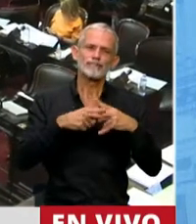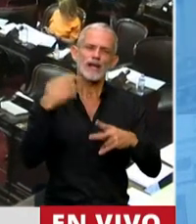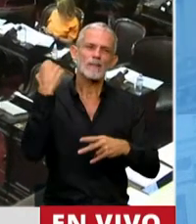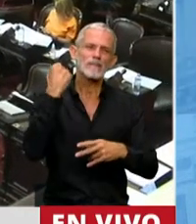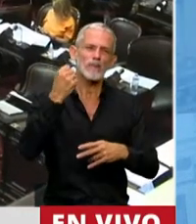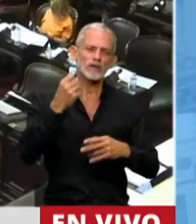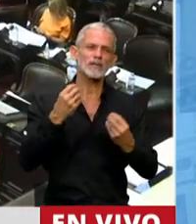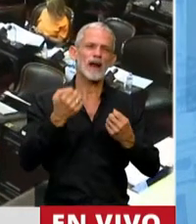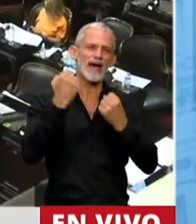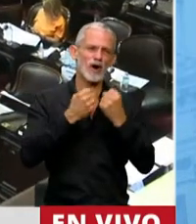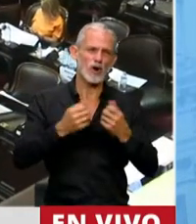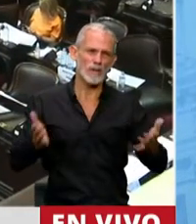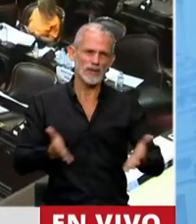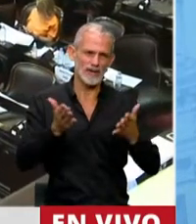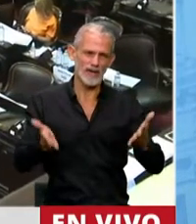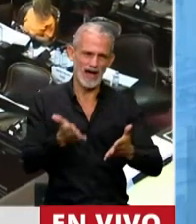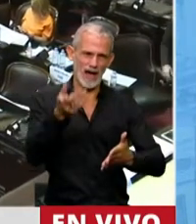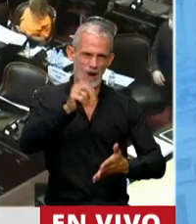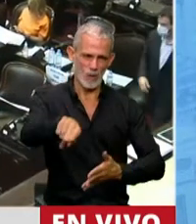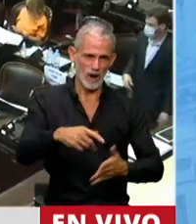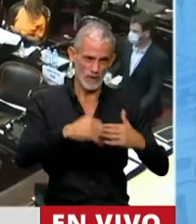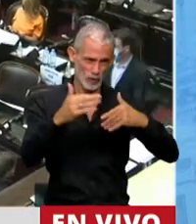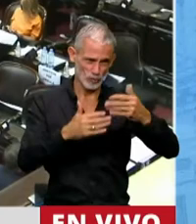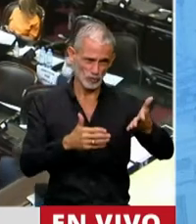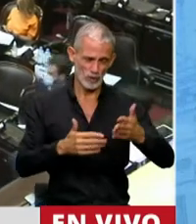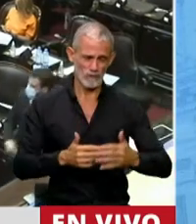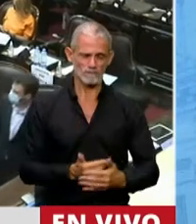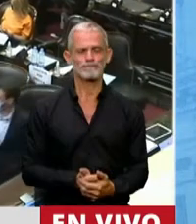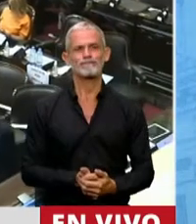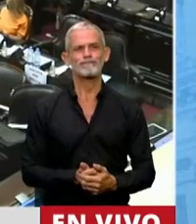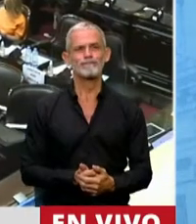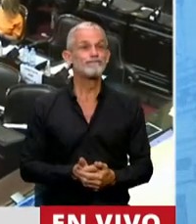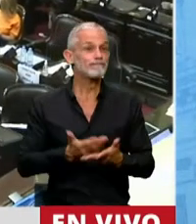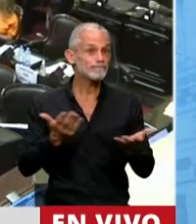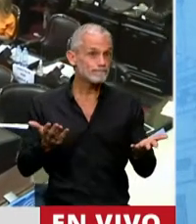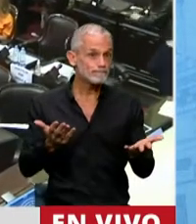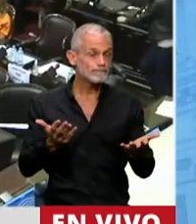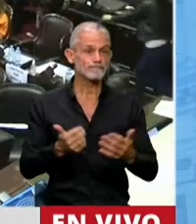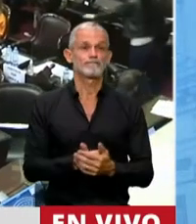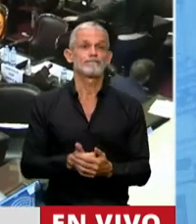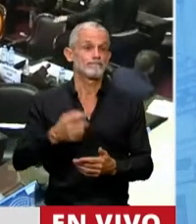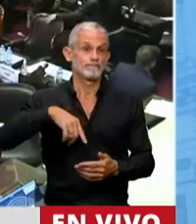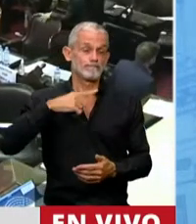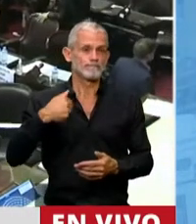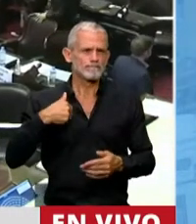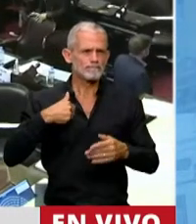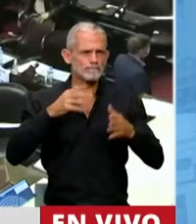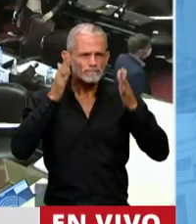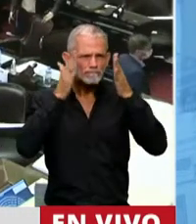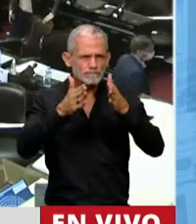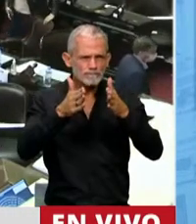poder lograr la reactivación de la construcción. Así que me voy a centrar un